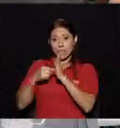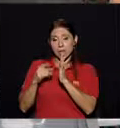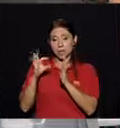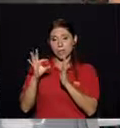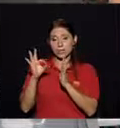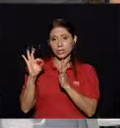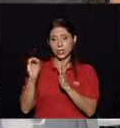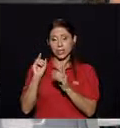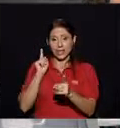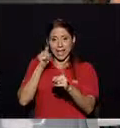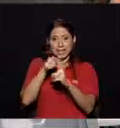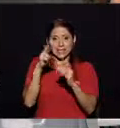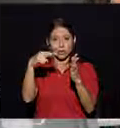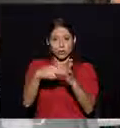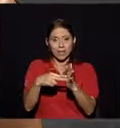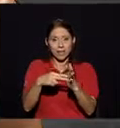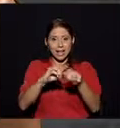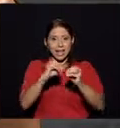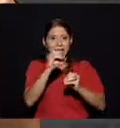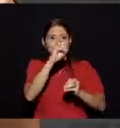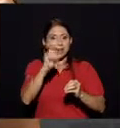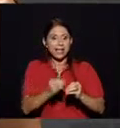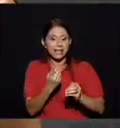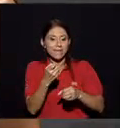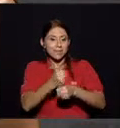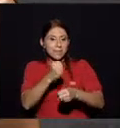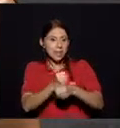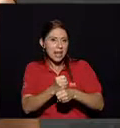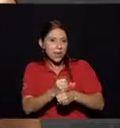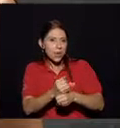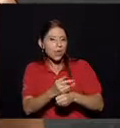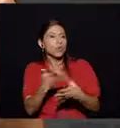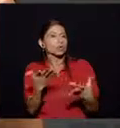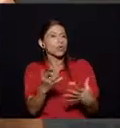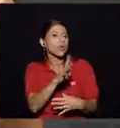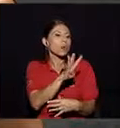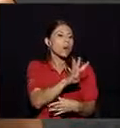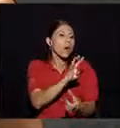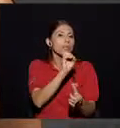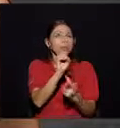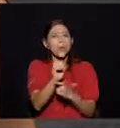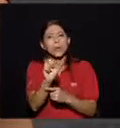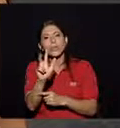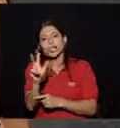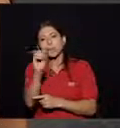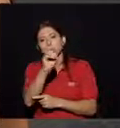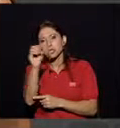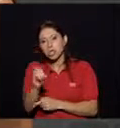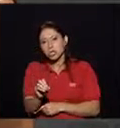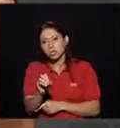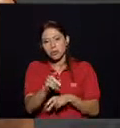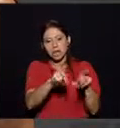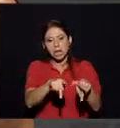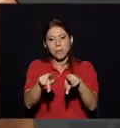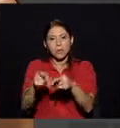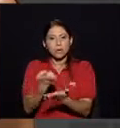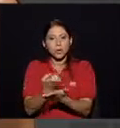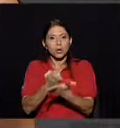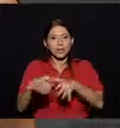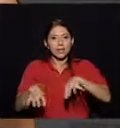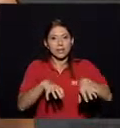2000, la tasa de desempleo del país fluctúa entre un 4 y un 6% de la población económicamente activa. O sea, no era un problema serio